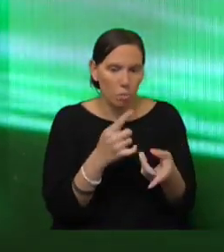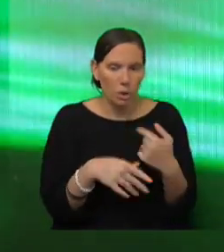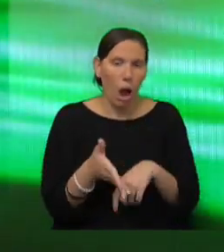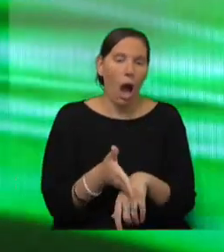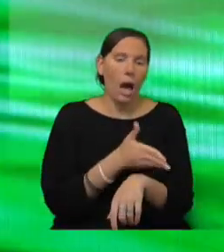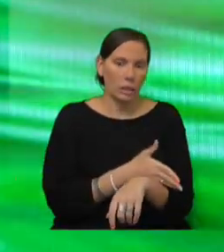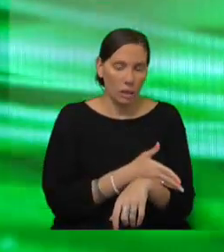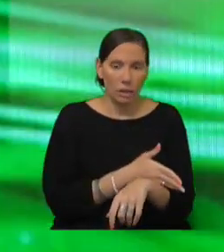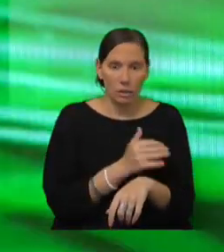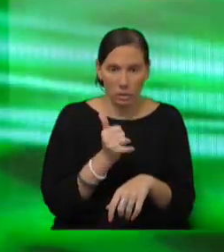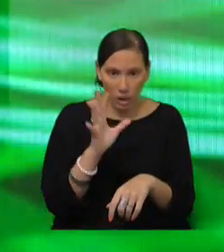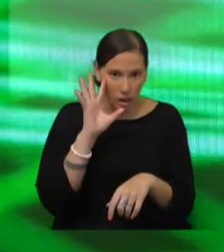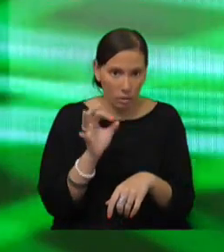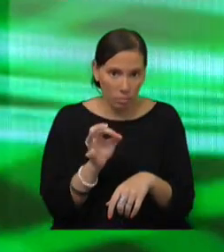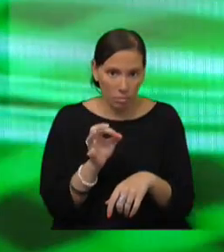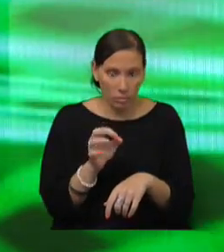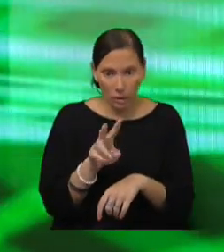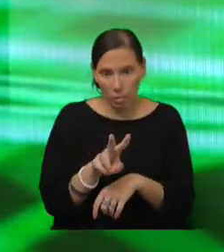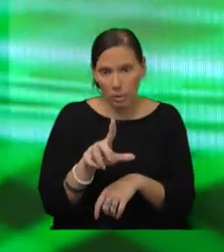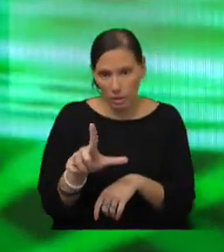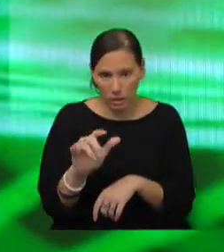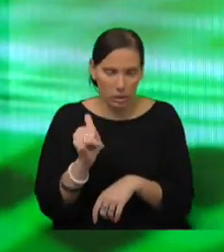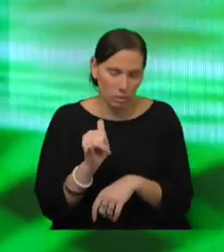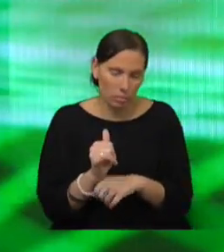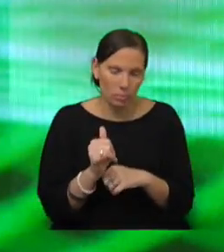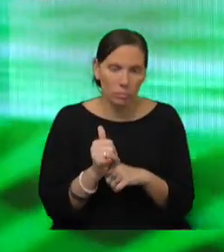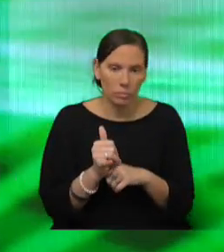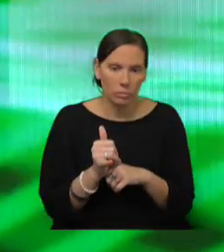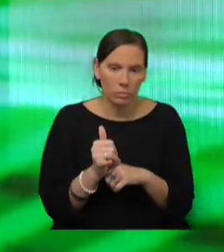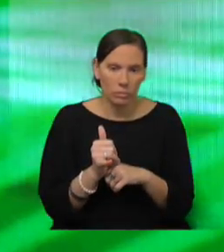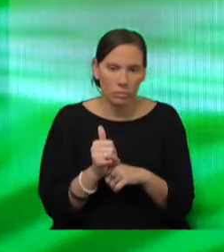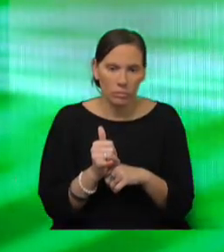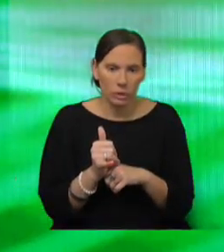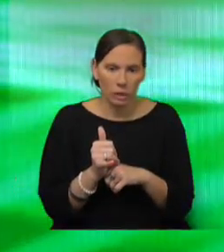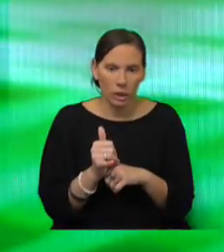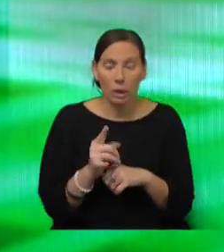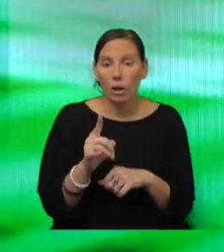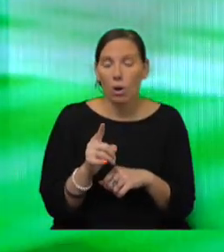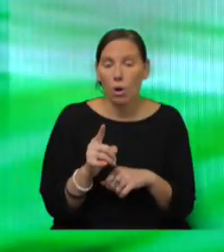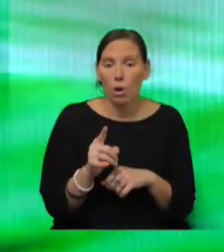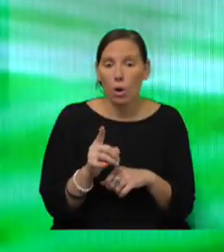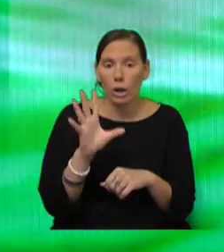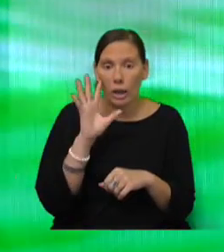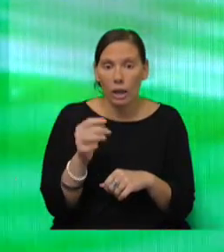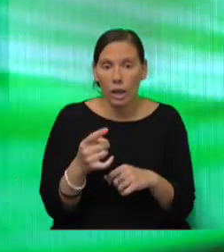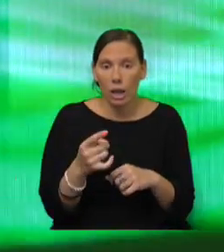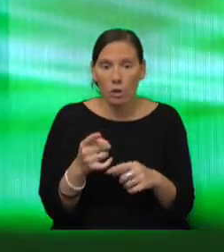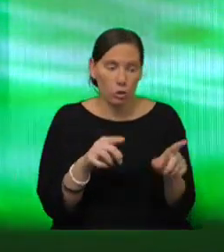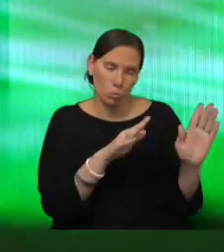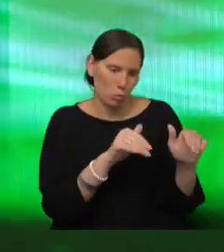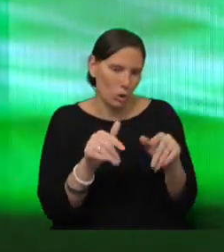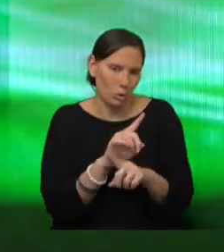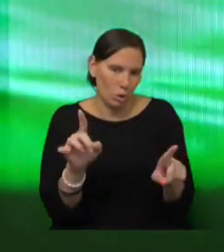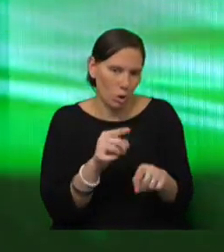pasar sin duda y creo que el 27 ni hablar ni hablar ni hablar creo que hoy están en la vista las las diferencias no somos iguales con Pero